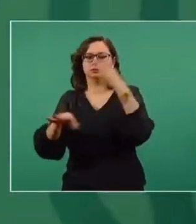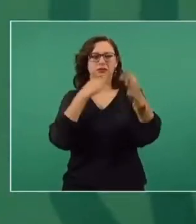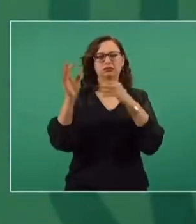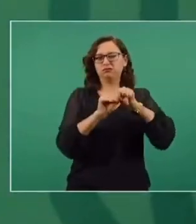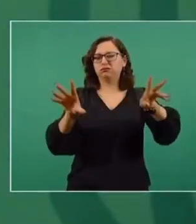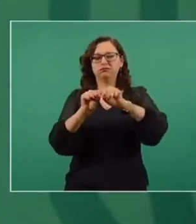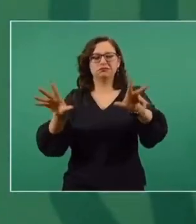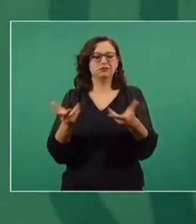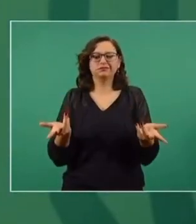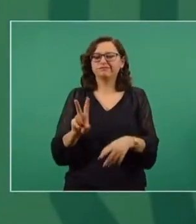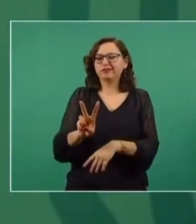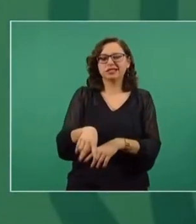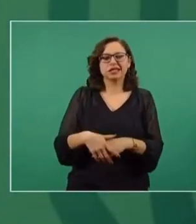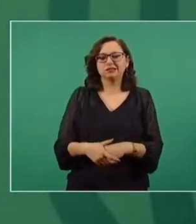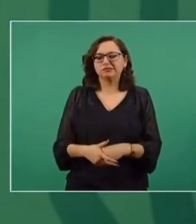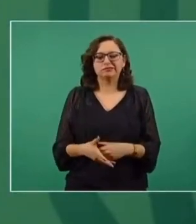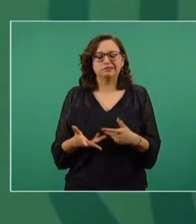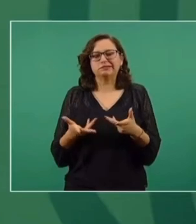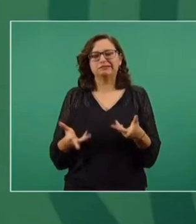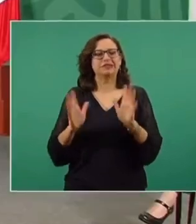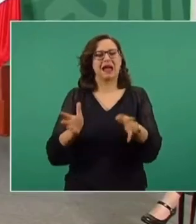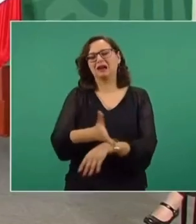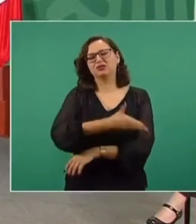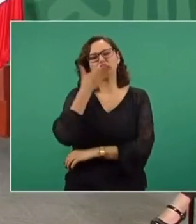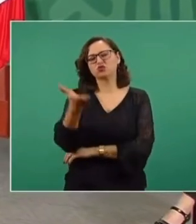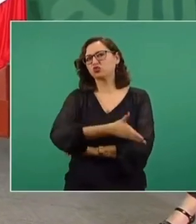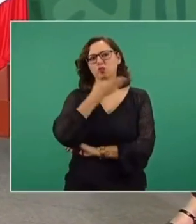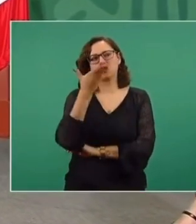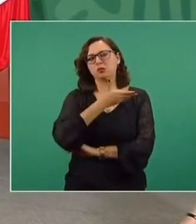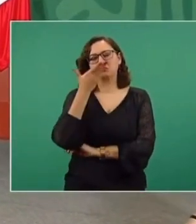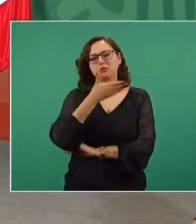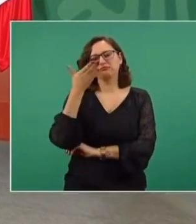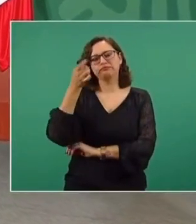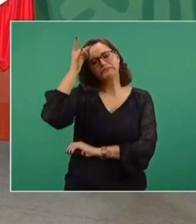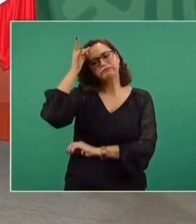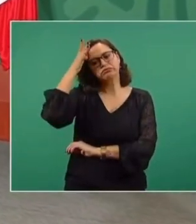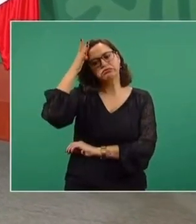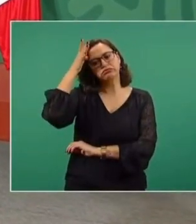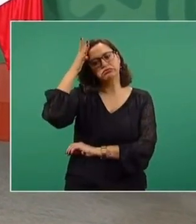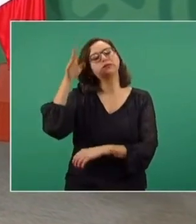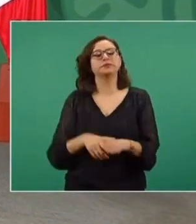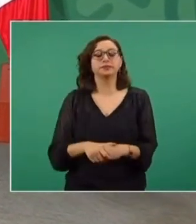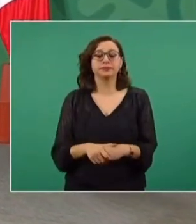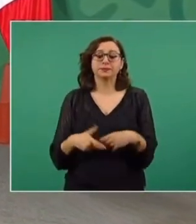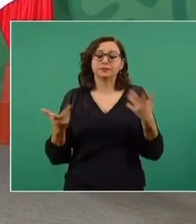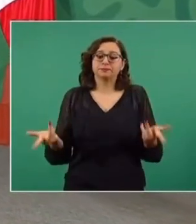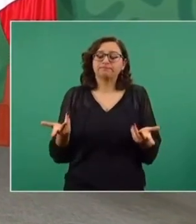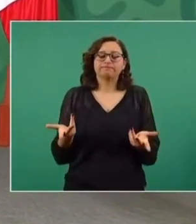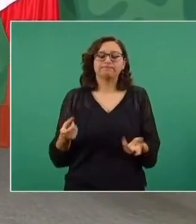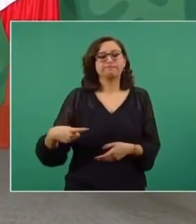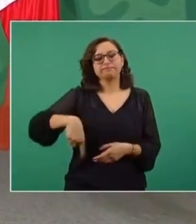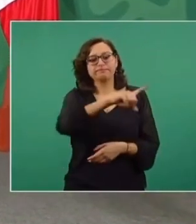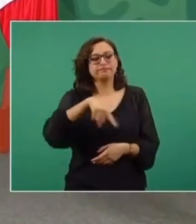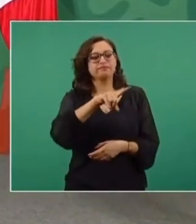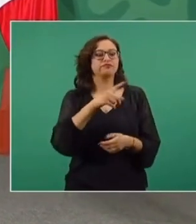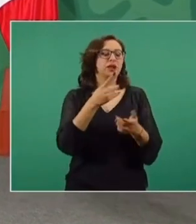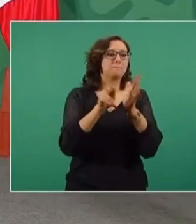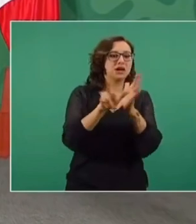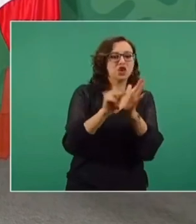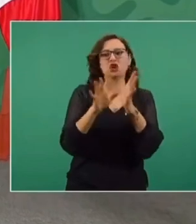ya es algo rutinario yo lamento que los medios de información en el país